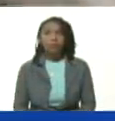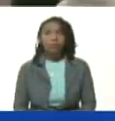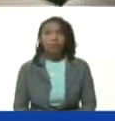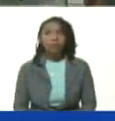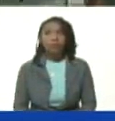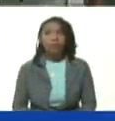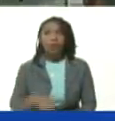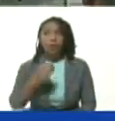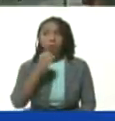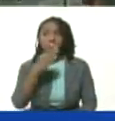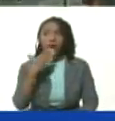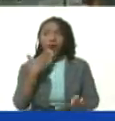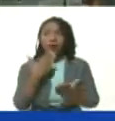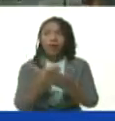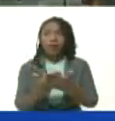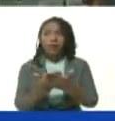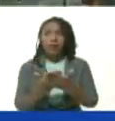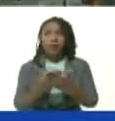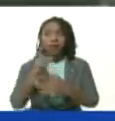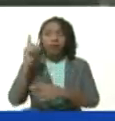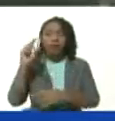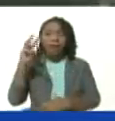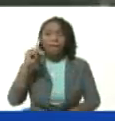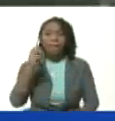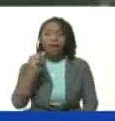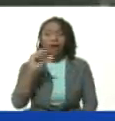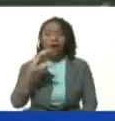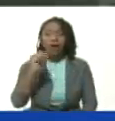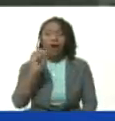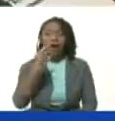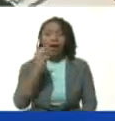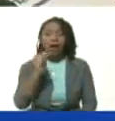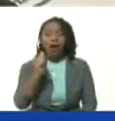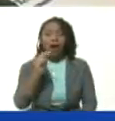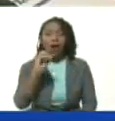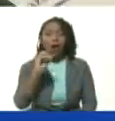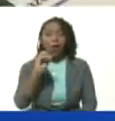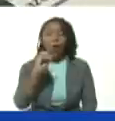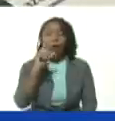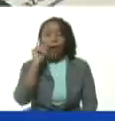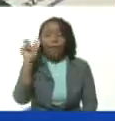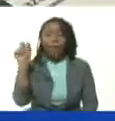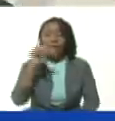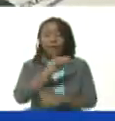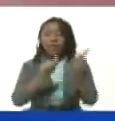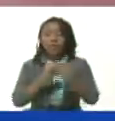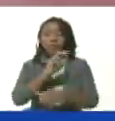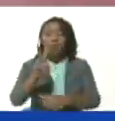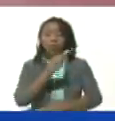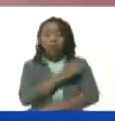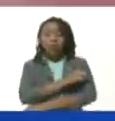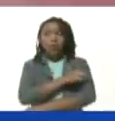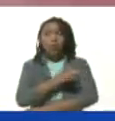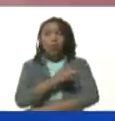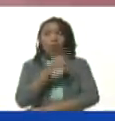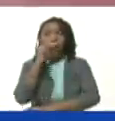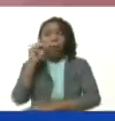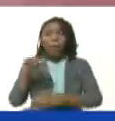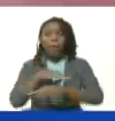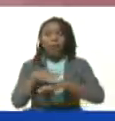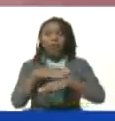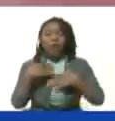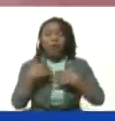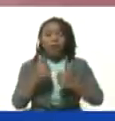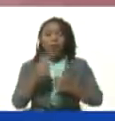Bueno, muchas gracias. Desde Macarao, al viceministro de Hospitales del Ministerio de la